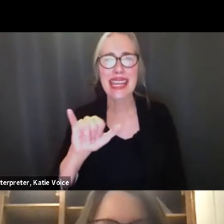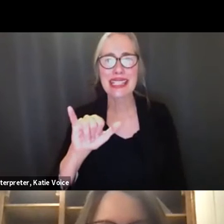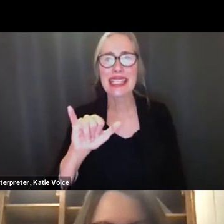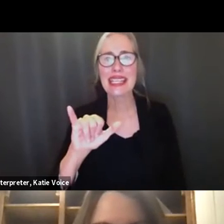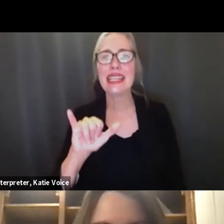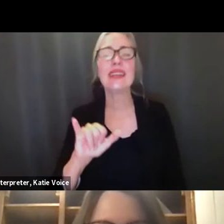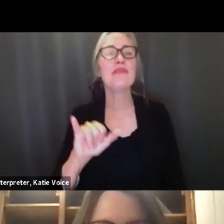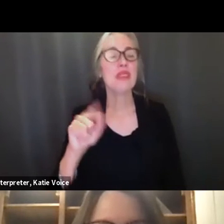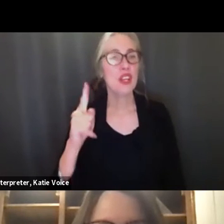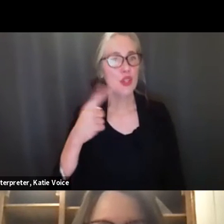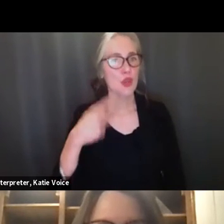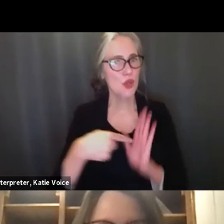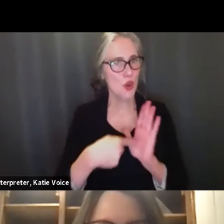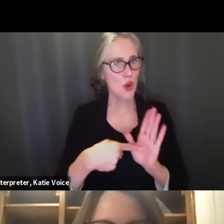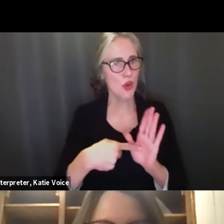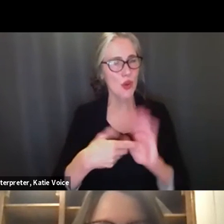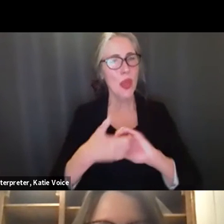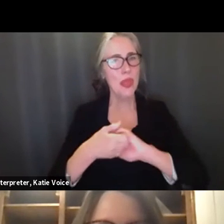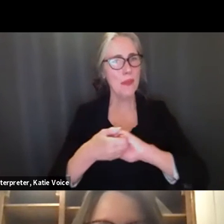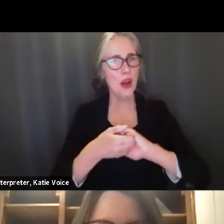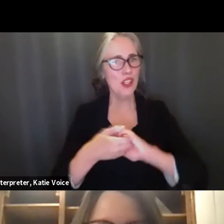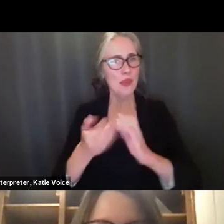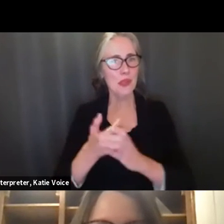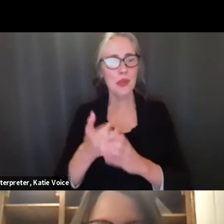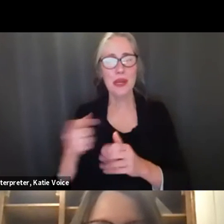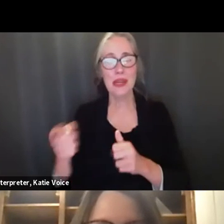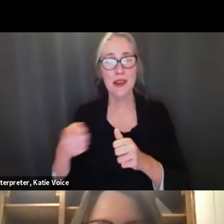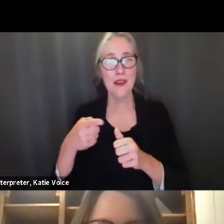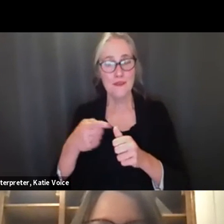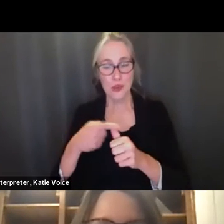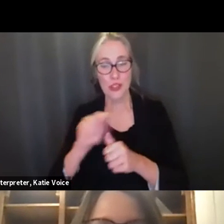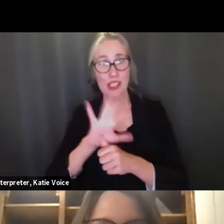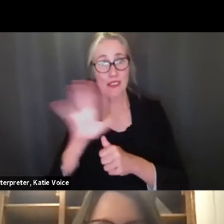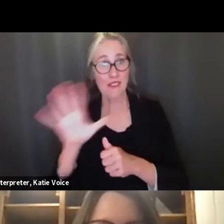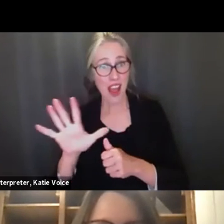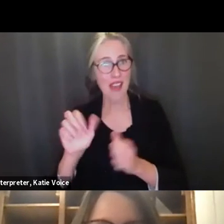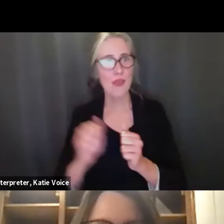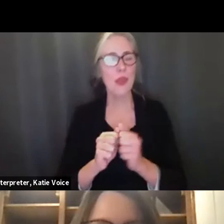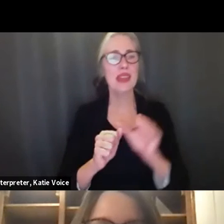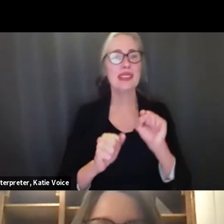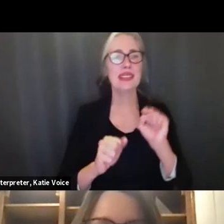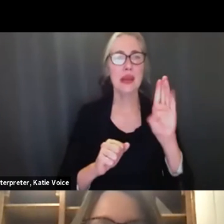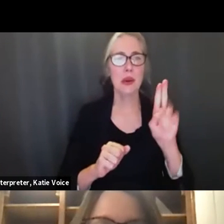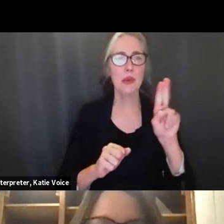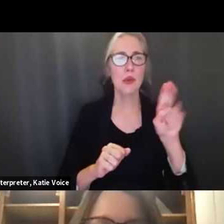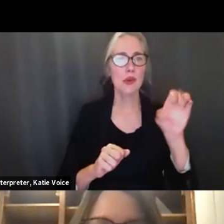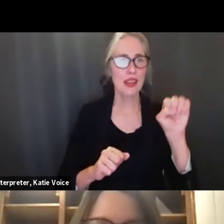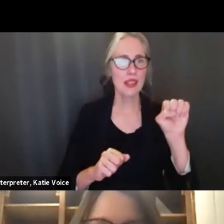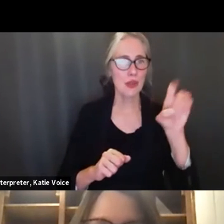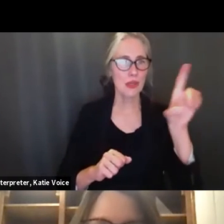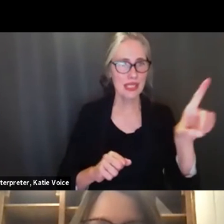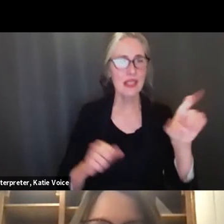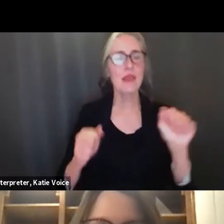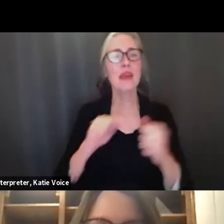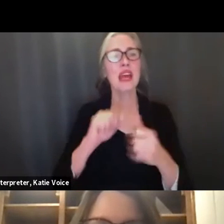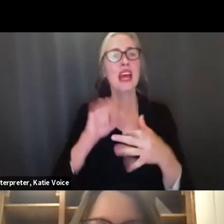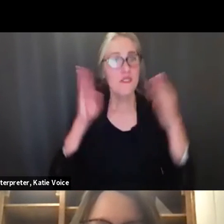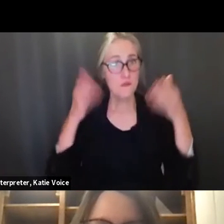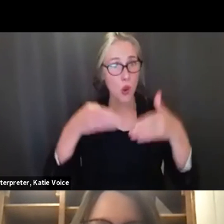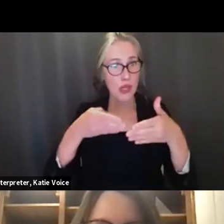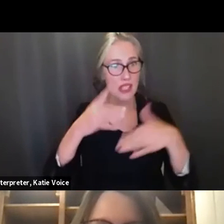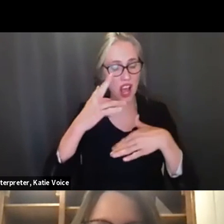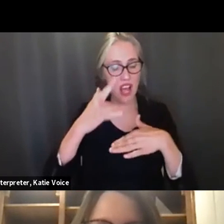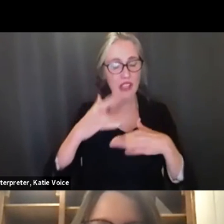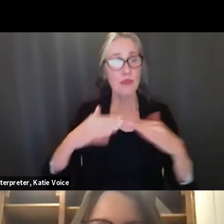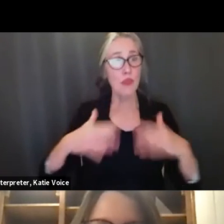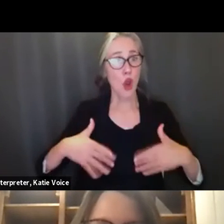para compartirles la asociación entre First Five y el Distrito de Santa Bárbara con respecto al aprendizaje temprano y nuestra